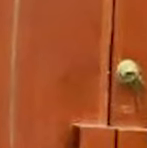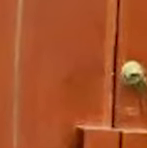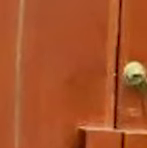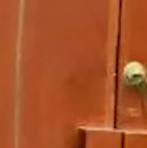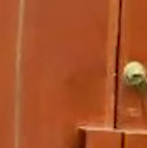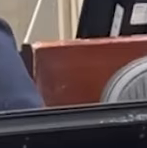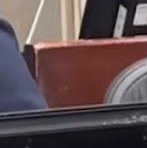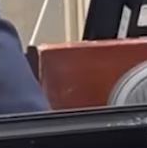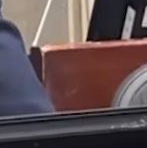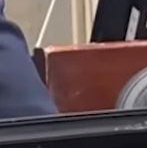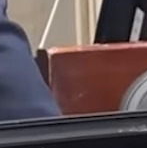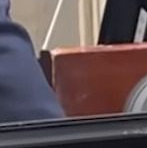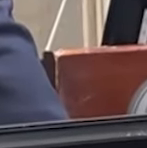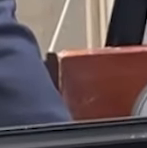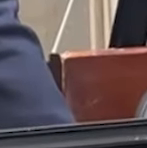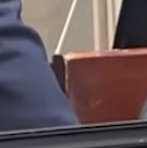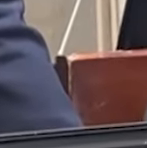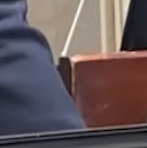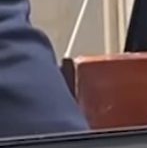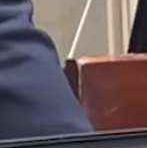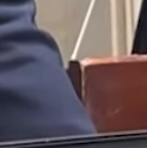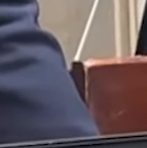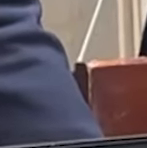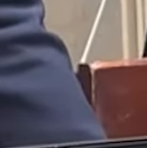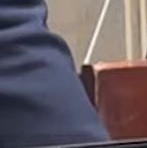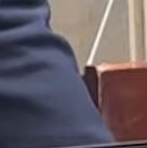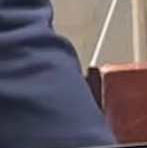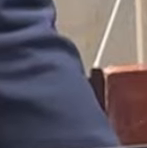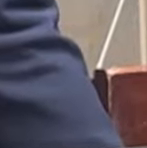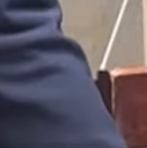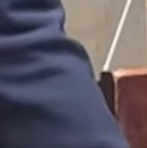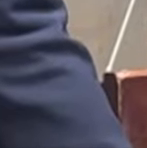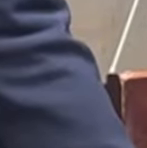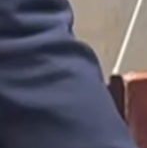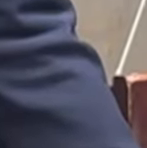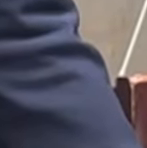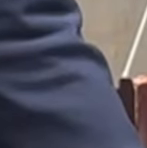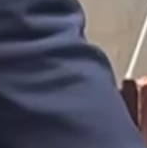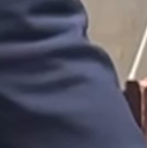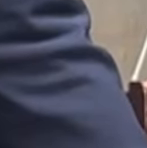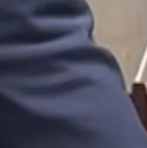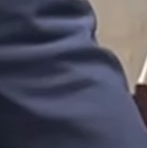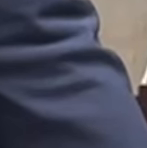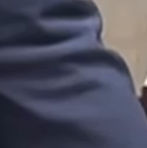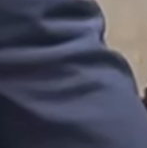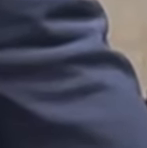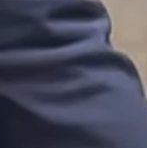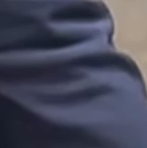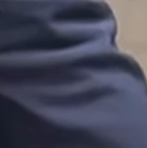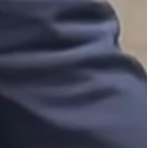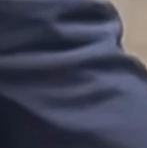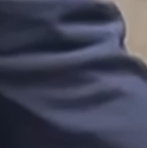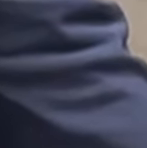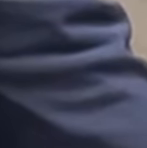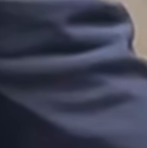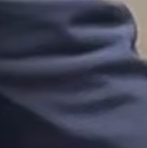formales y que el 15% de la población ocupada en Colombia está en este sector y no se puede gobernar y legislar de